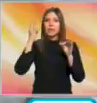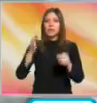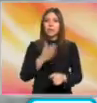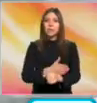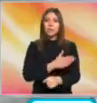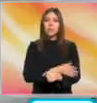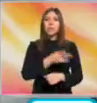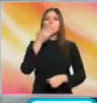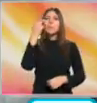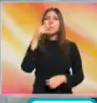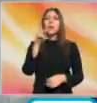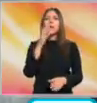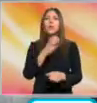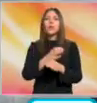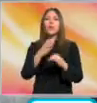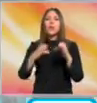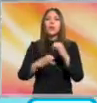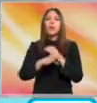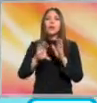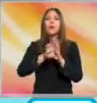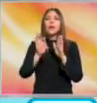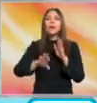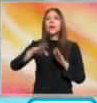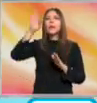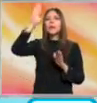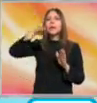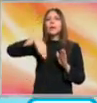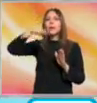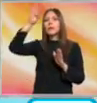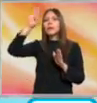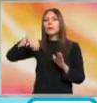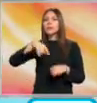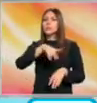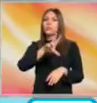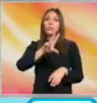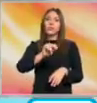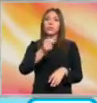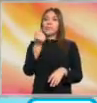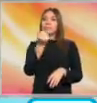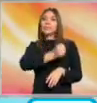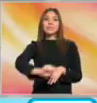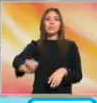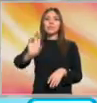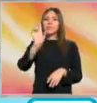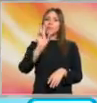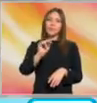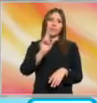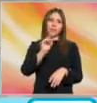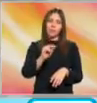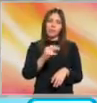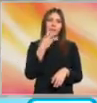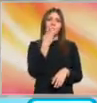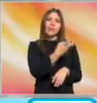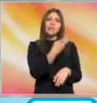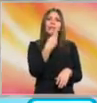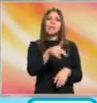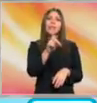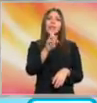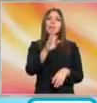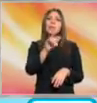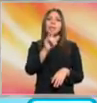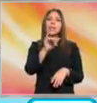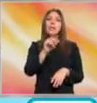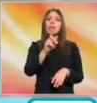los detalles, por ejemplo, barnizada de puertas, eso no es su fortaleza. Sí. Entonces, debo de reconocer para lo que soy